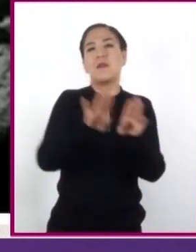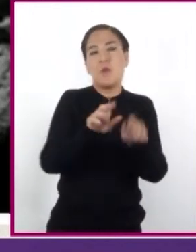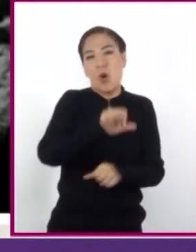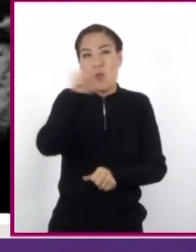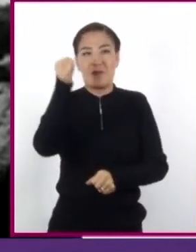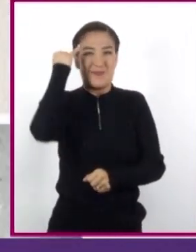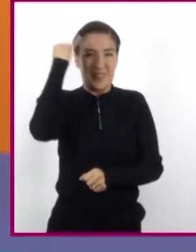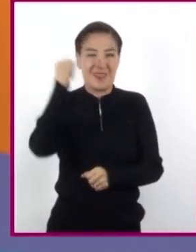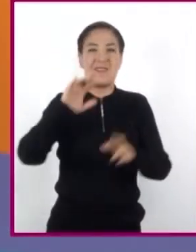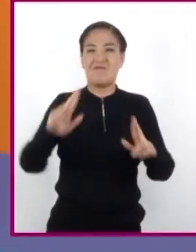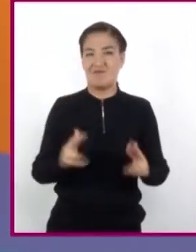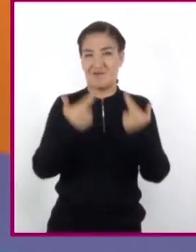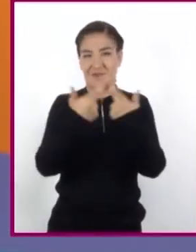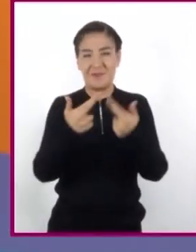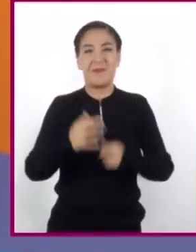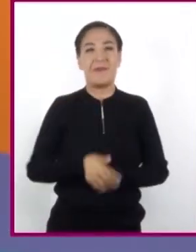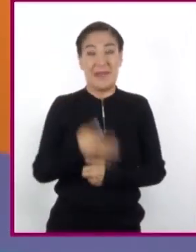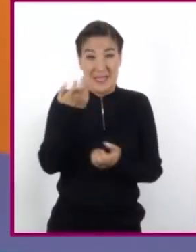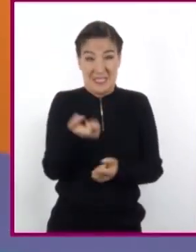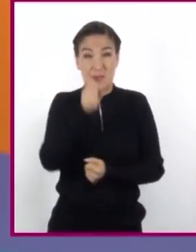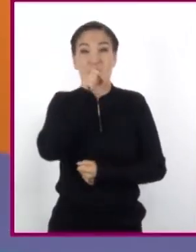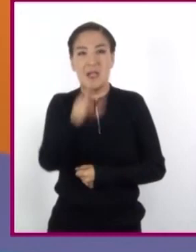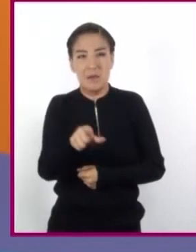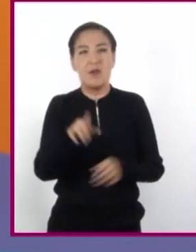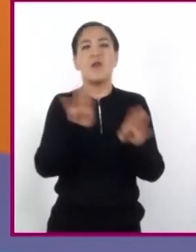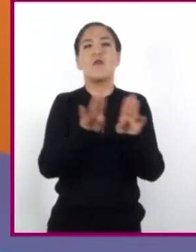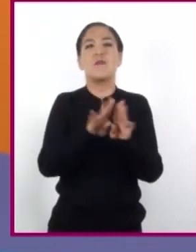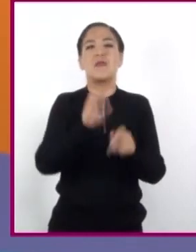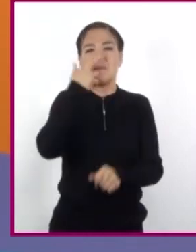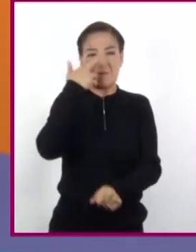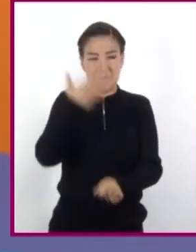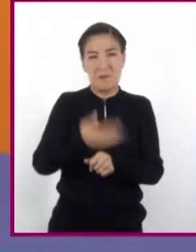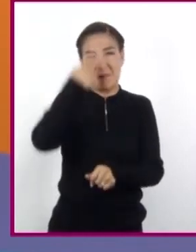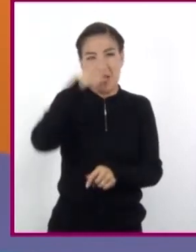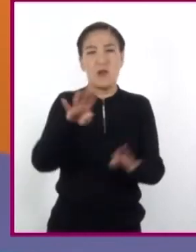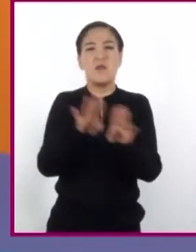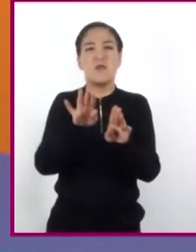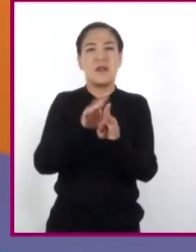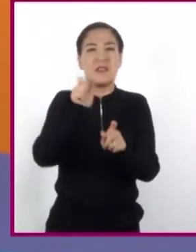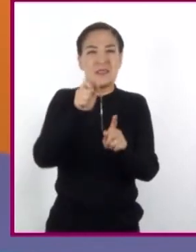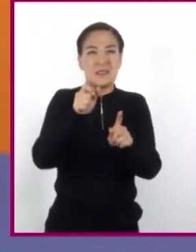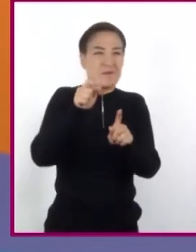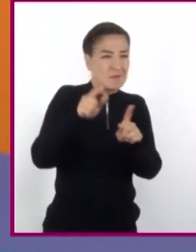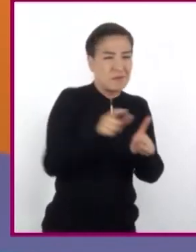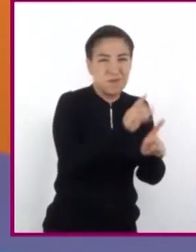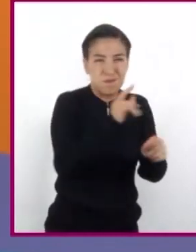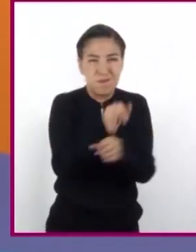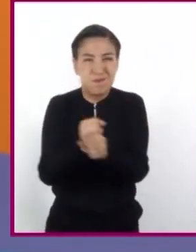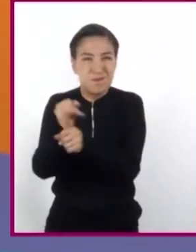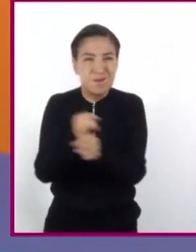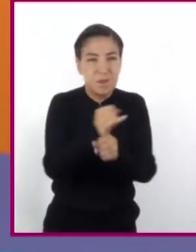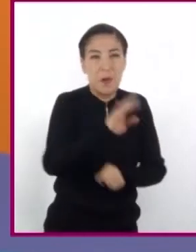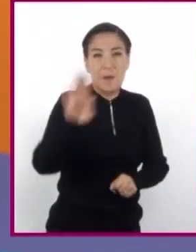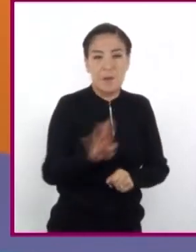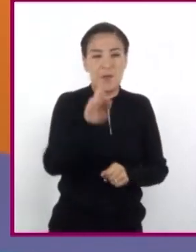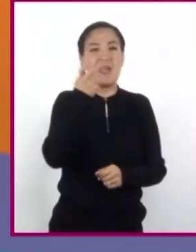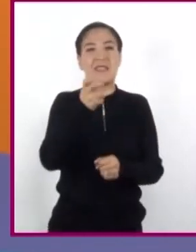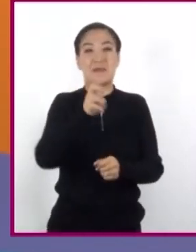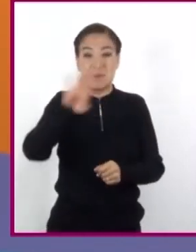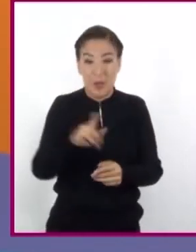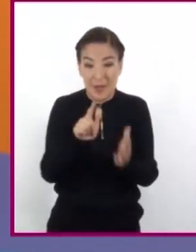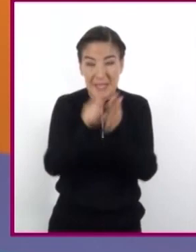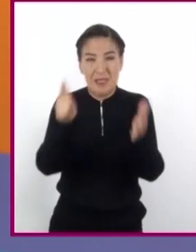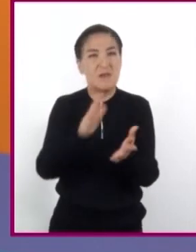ideologías religiosas. Asimismo, se encargó de perseguir la brujería y censurar los libros prohibidos.